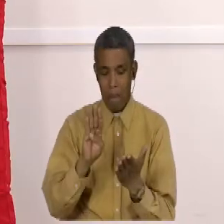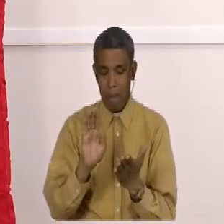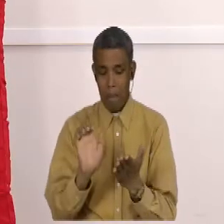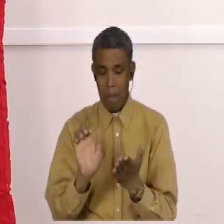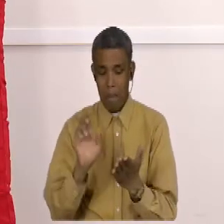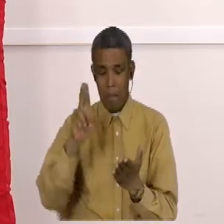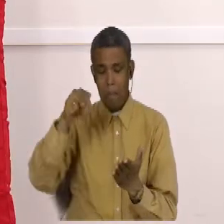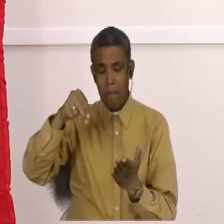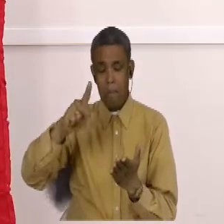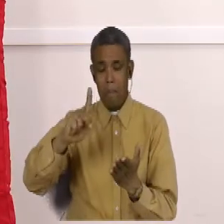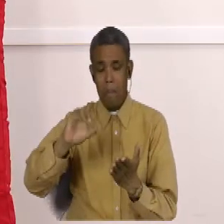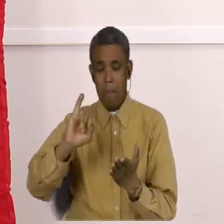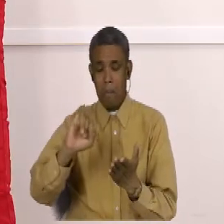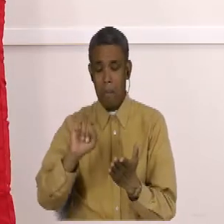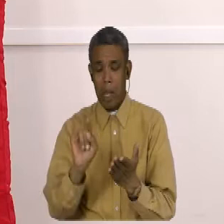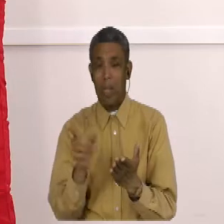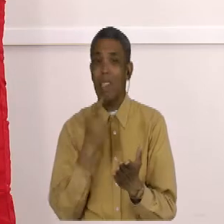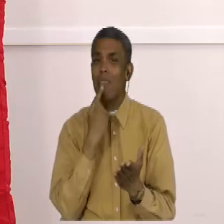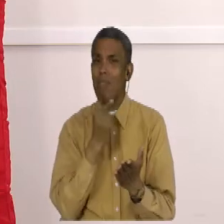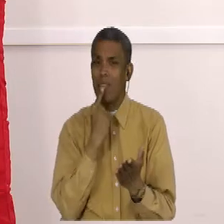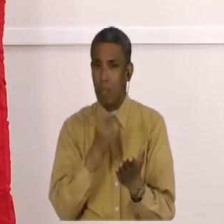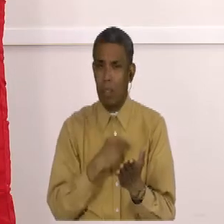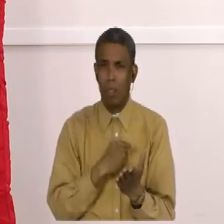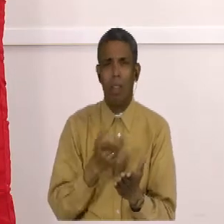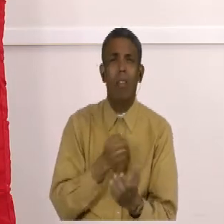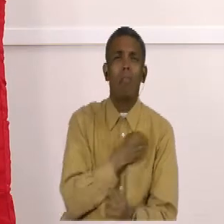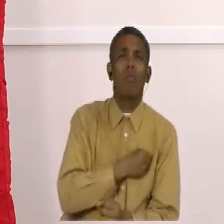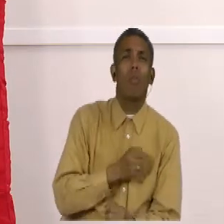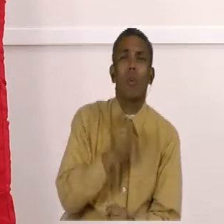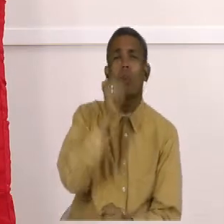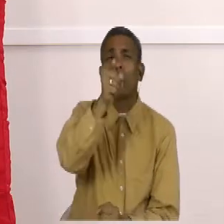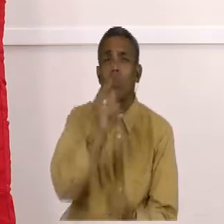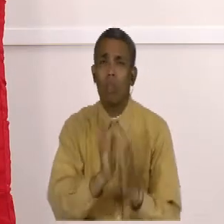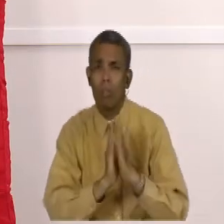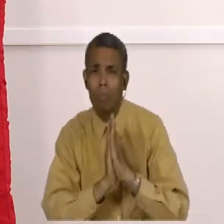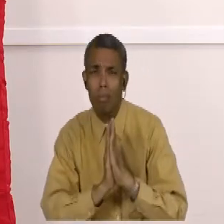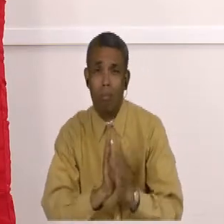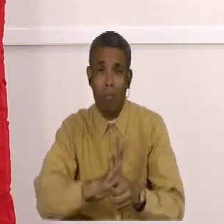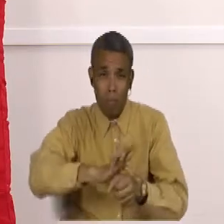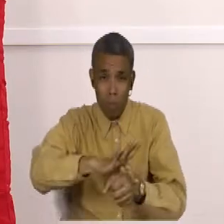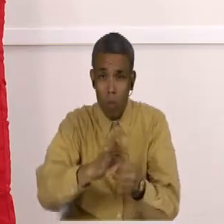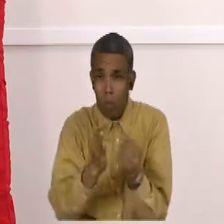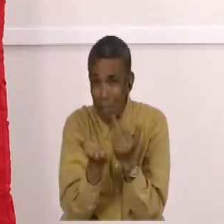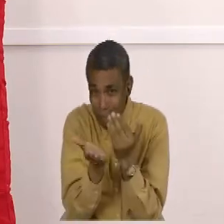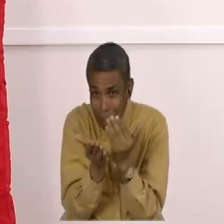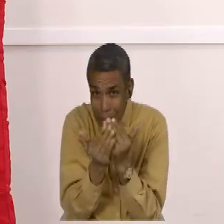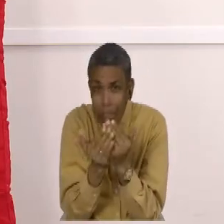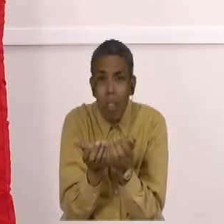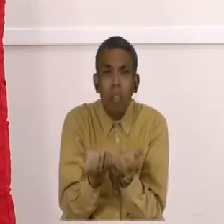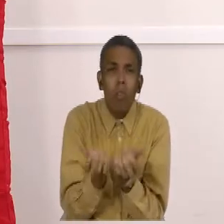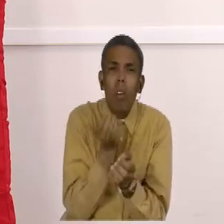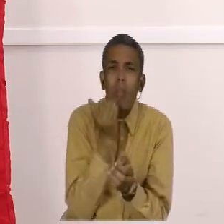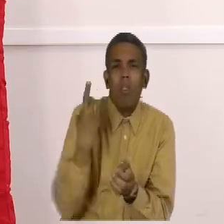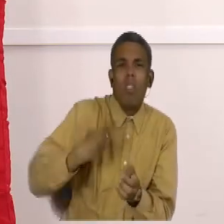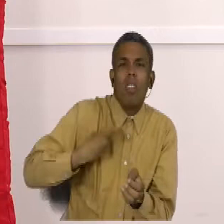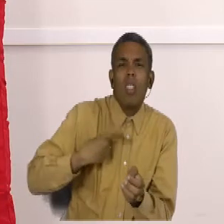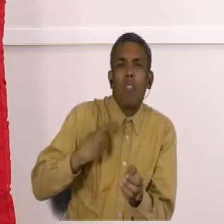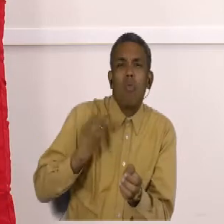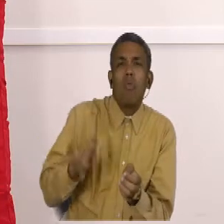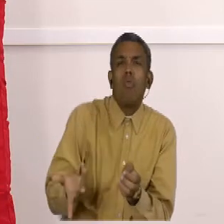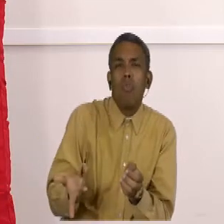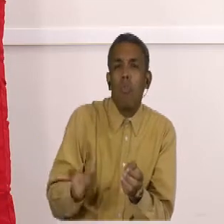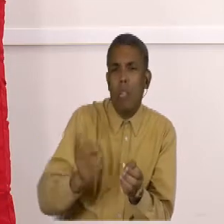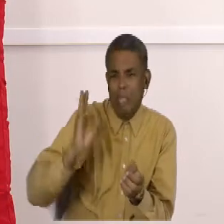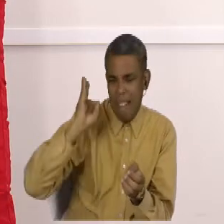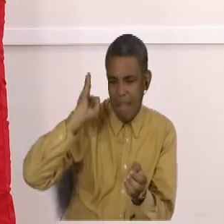favor, una dieta, una tabla nutricional, pero así puntualmente, ejemplo de, por ejemplo, 3 desayunos que se deban